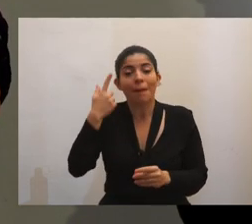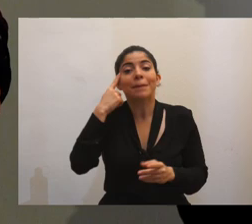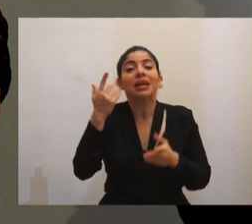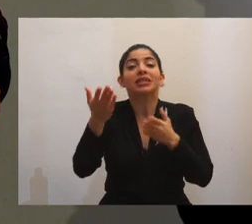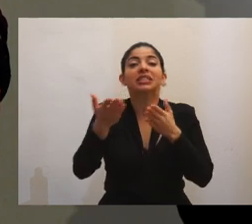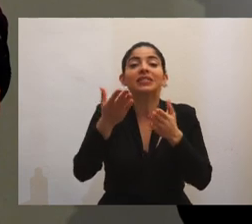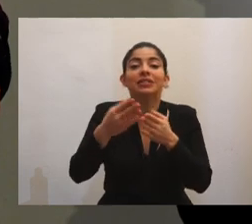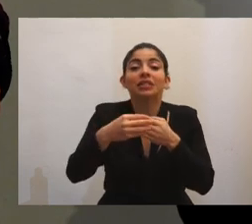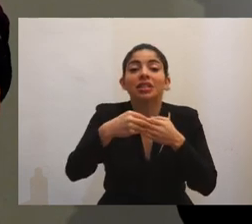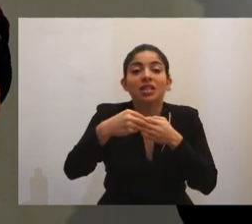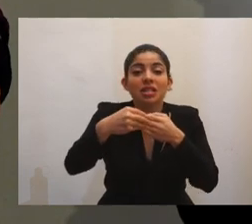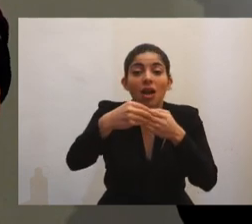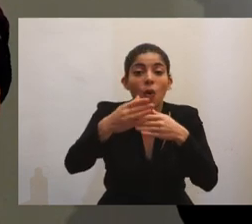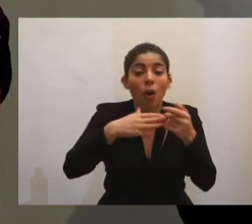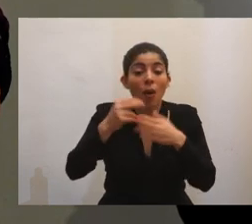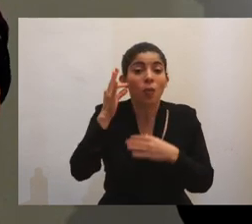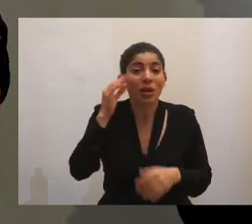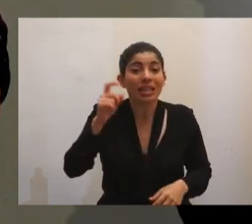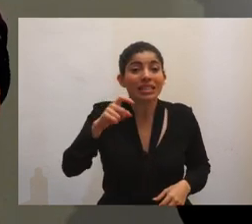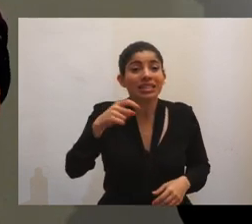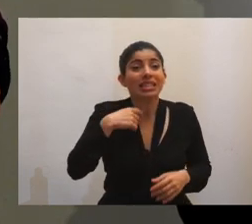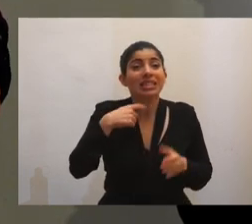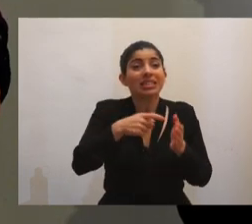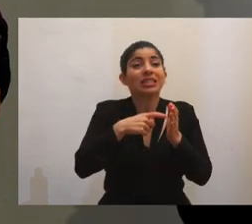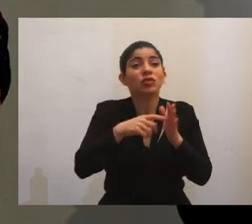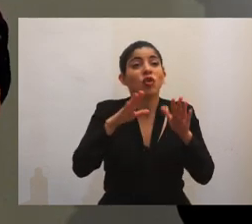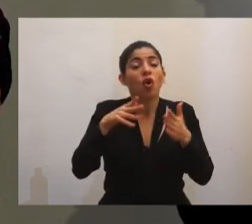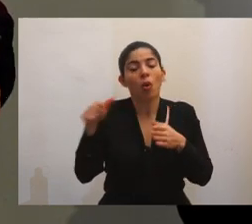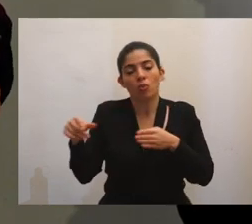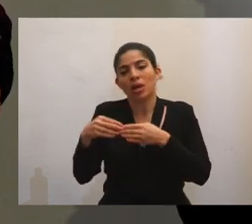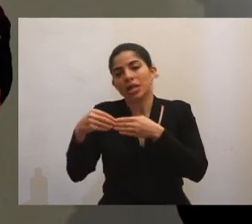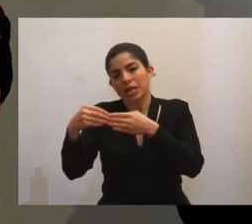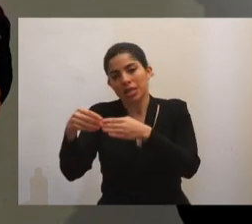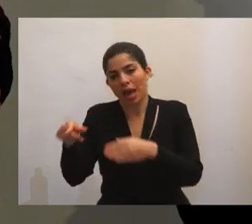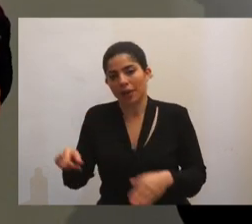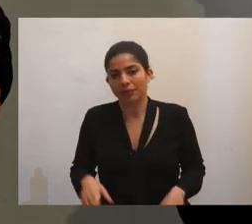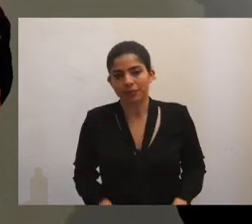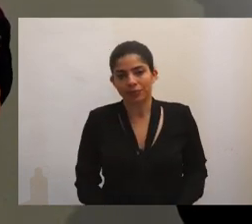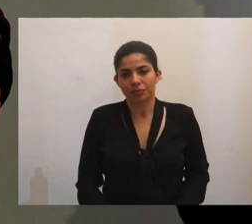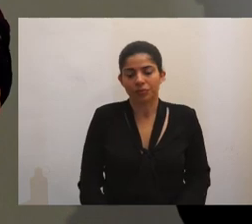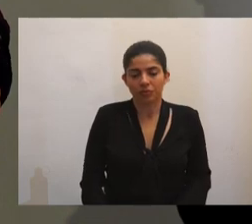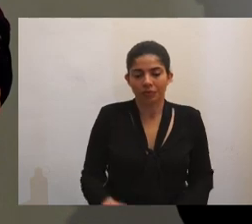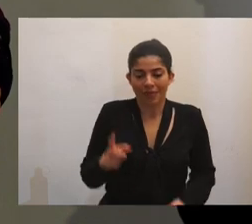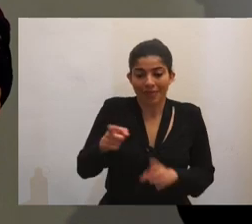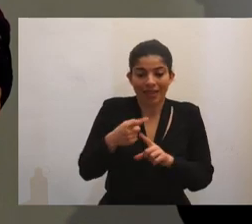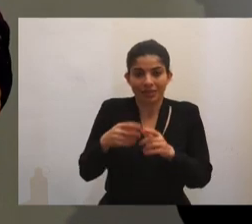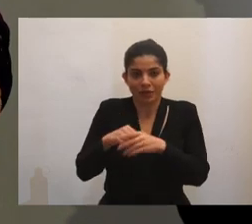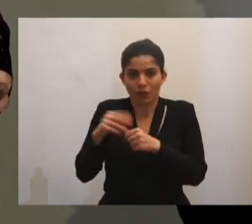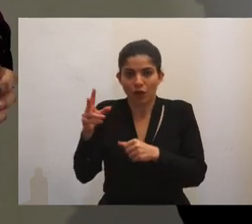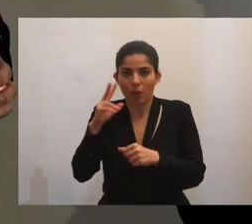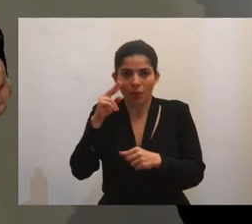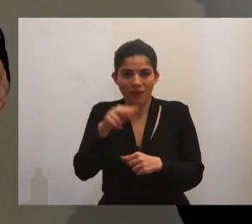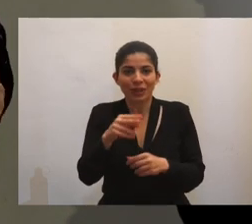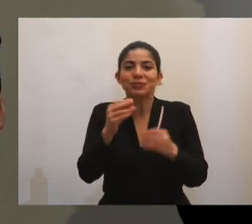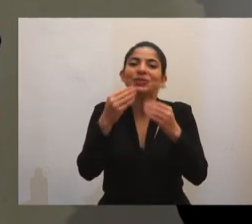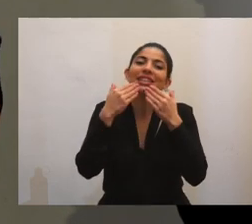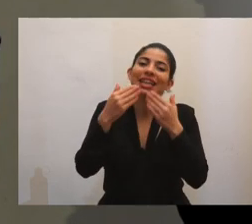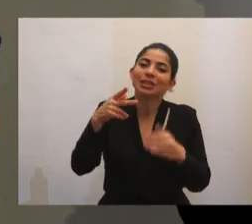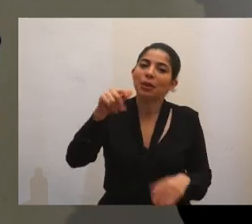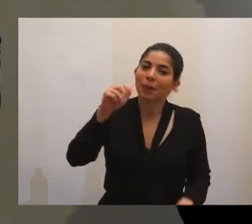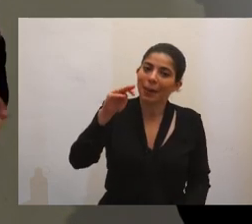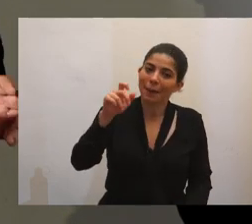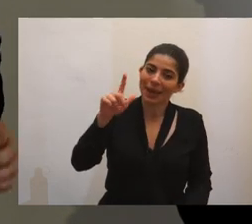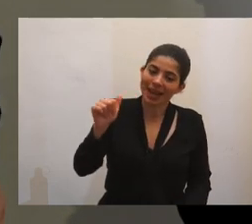guiar a todas las mujeres en cuanto a los requisitos que se deben de presentar y al trámite de aprobación. Muchas gracias, doña